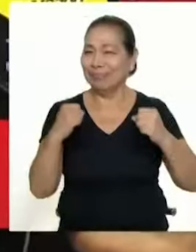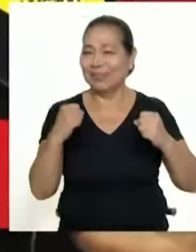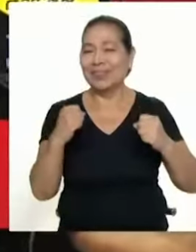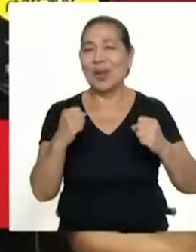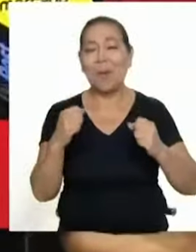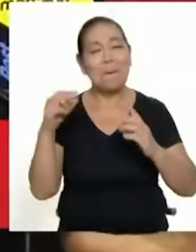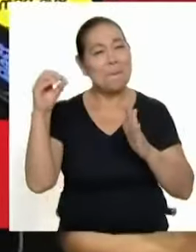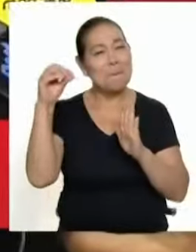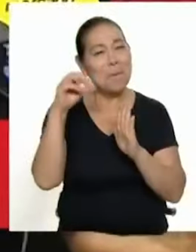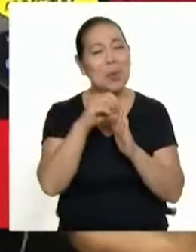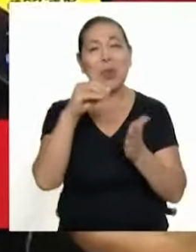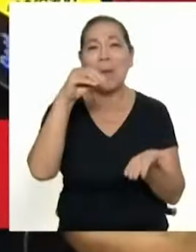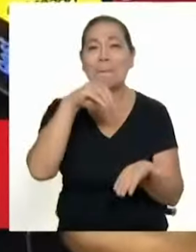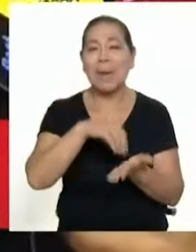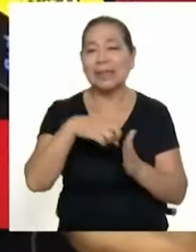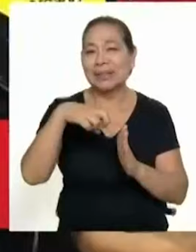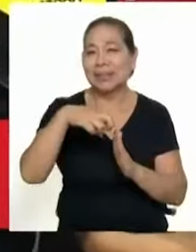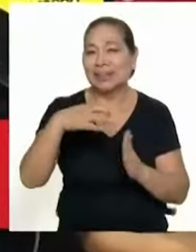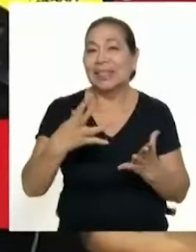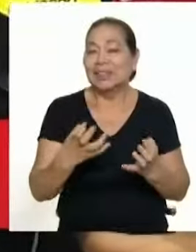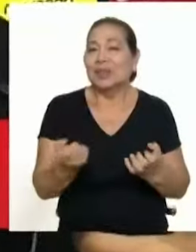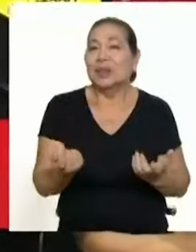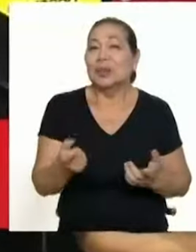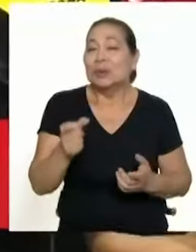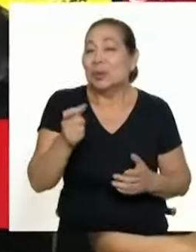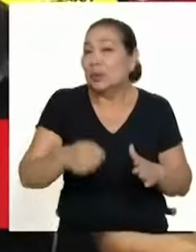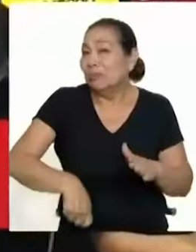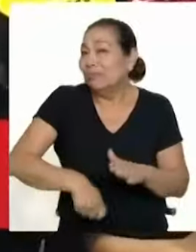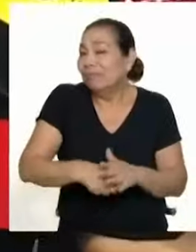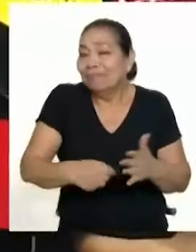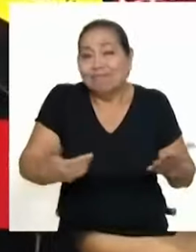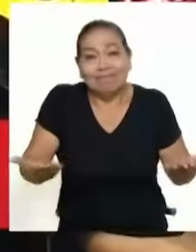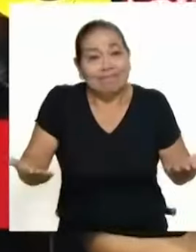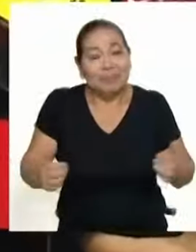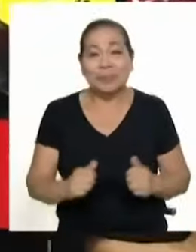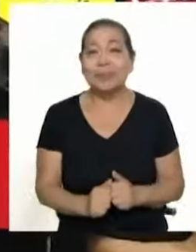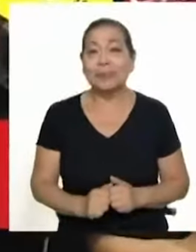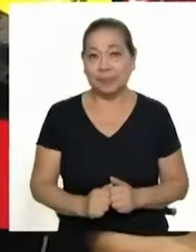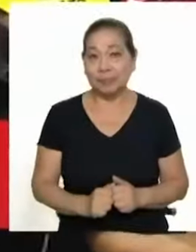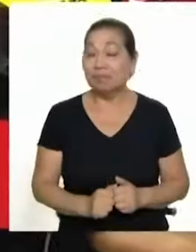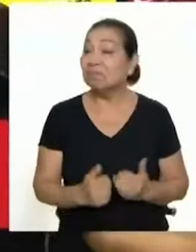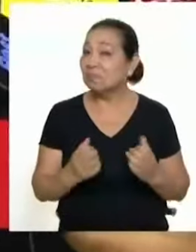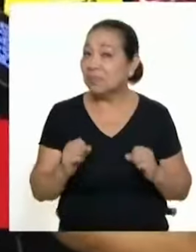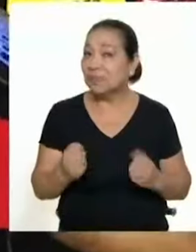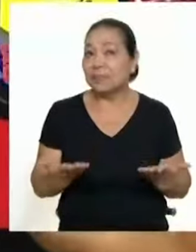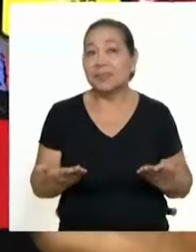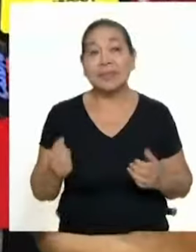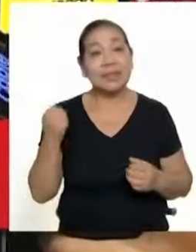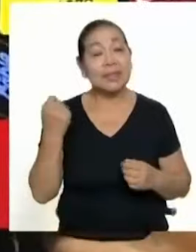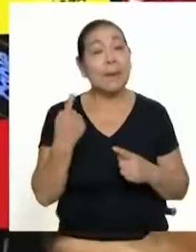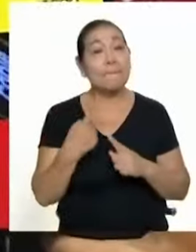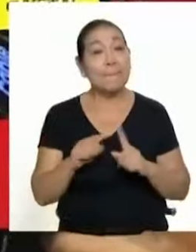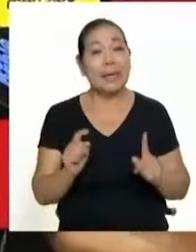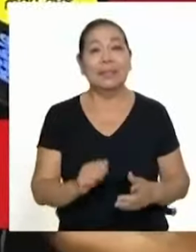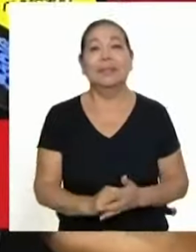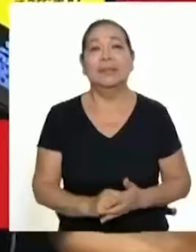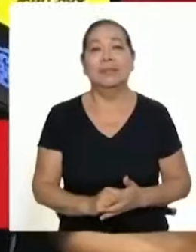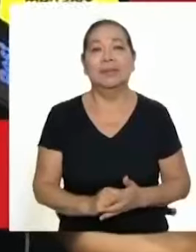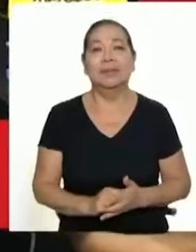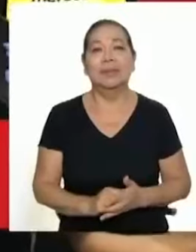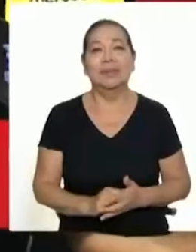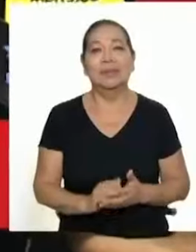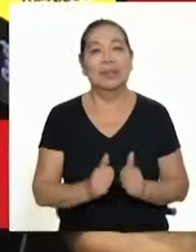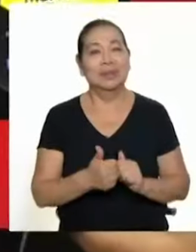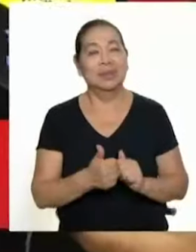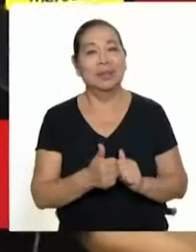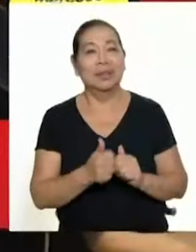ese punto más que quiere un jugador y innovarte de ganas para voltear